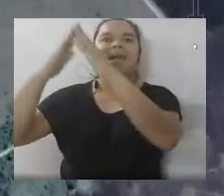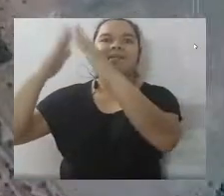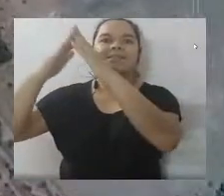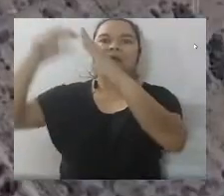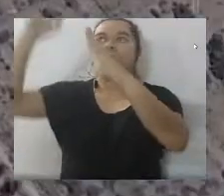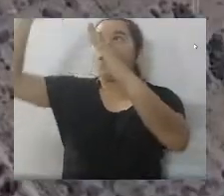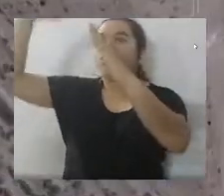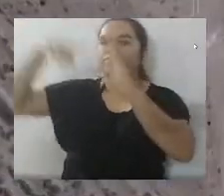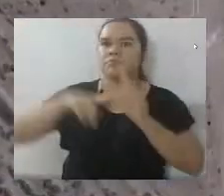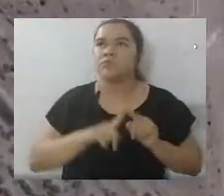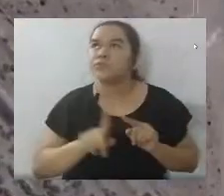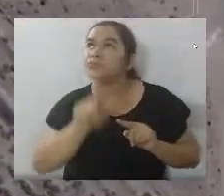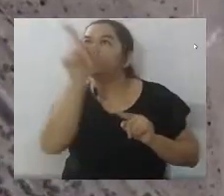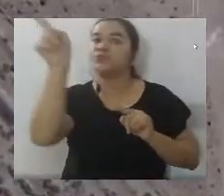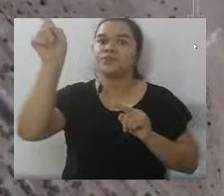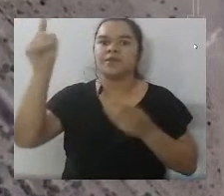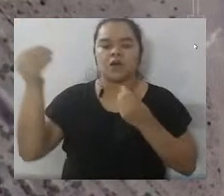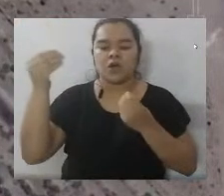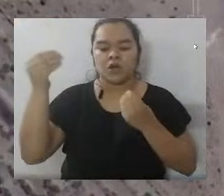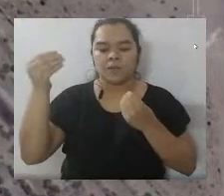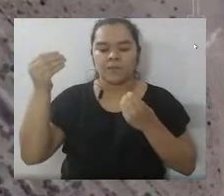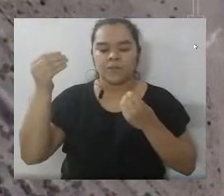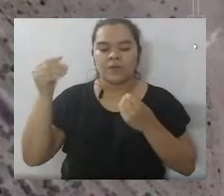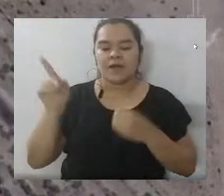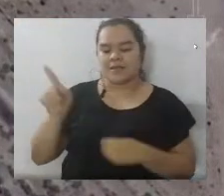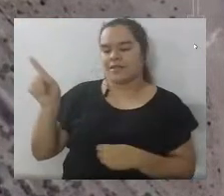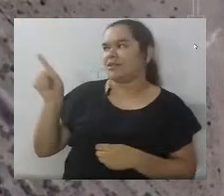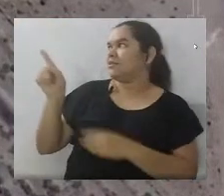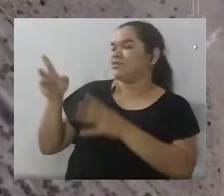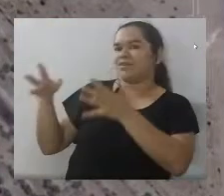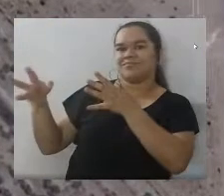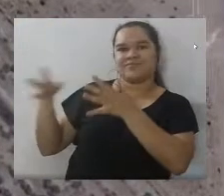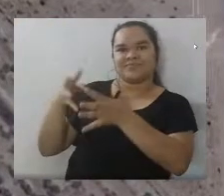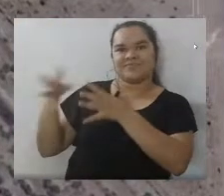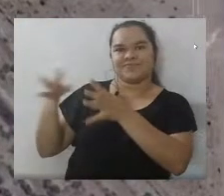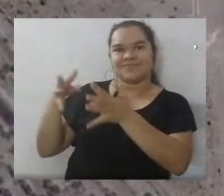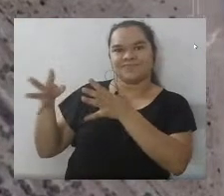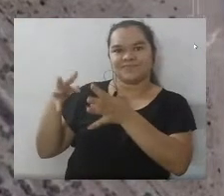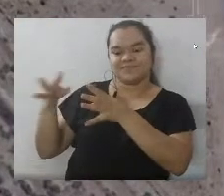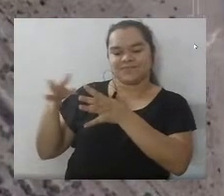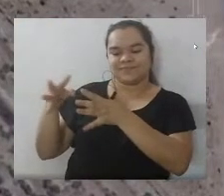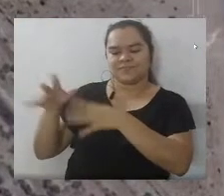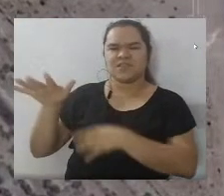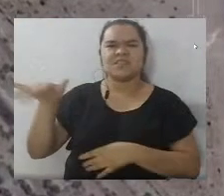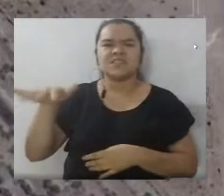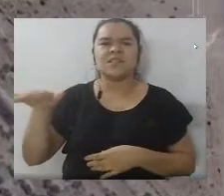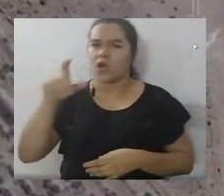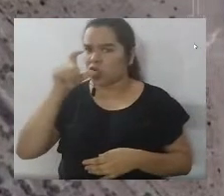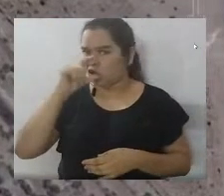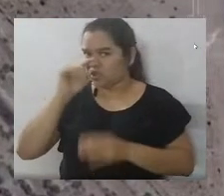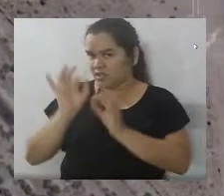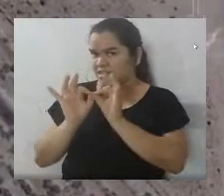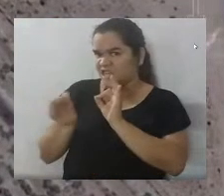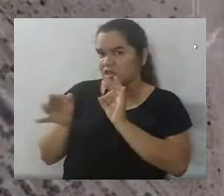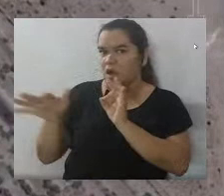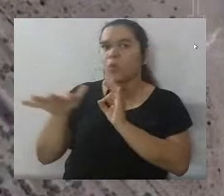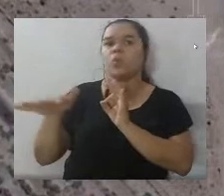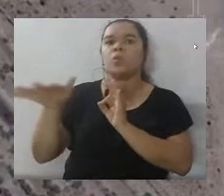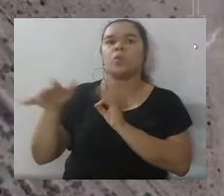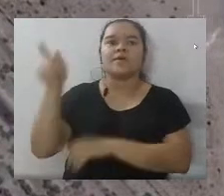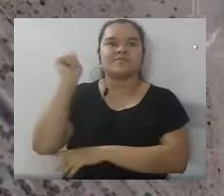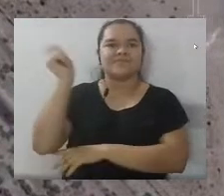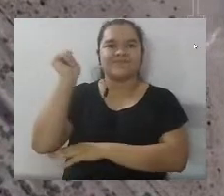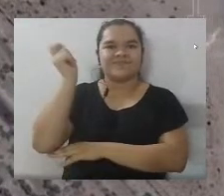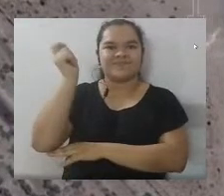instalaciones que permiten la transmisión de energía eléctrica. Está muy cercana a la ciudad de Corrientes, está en Paso de la